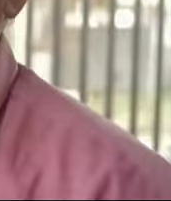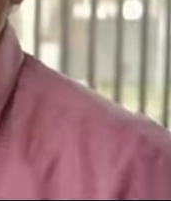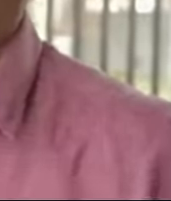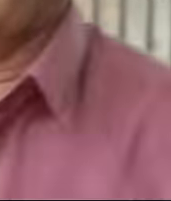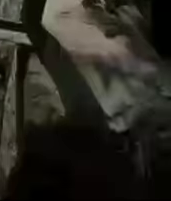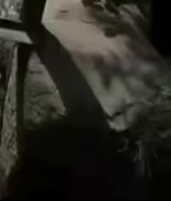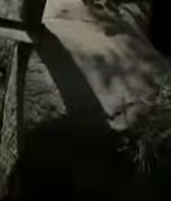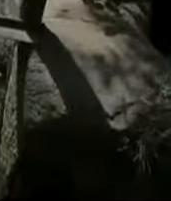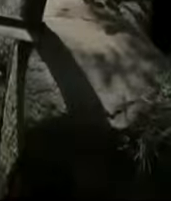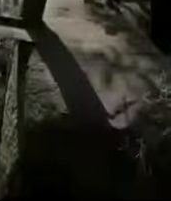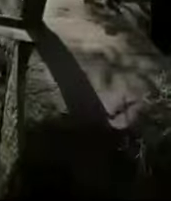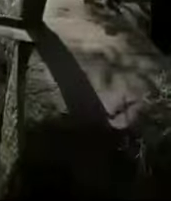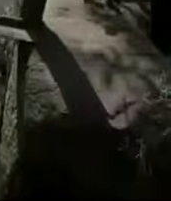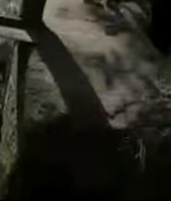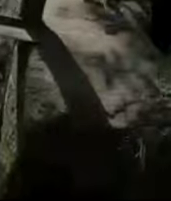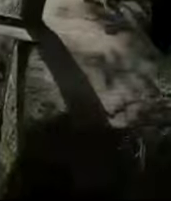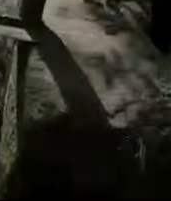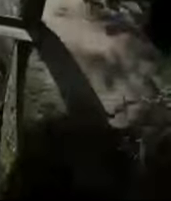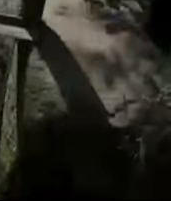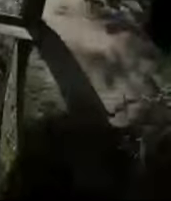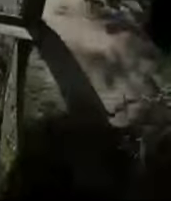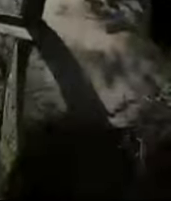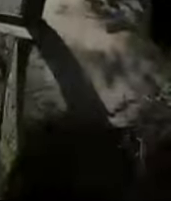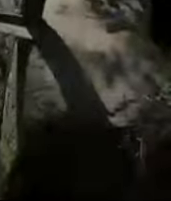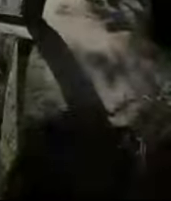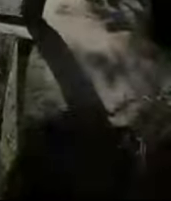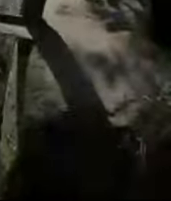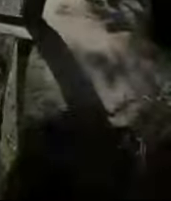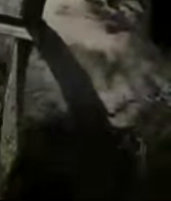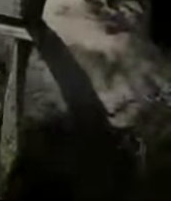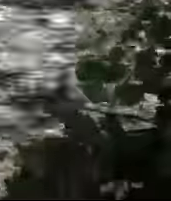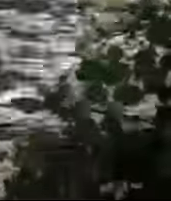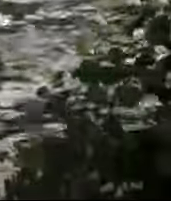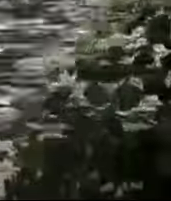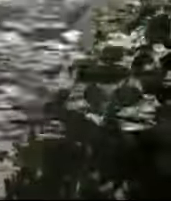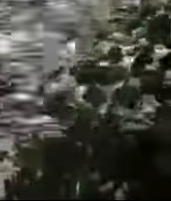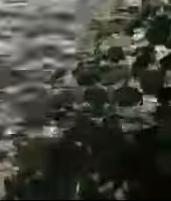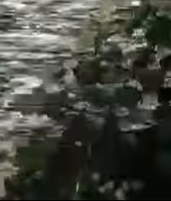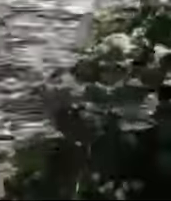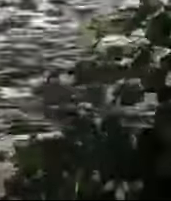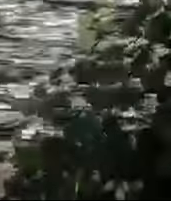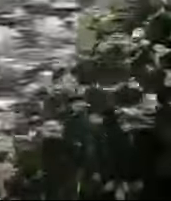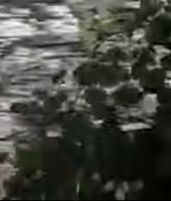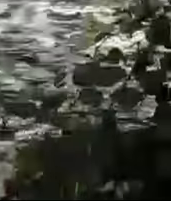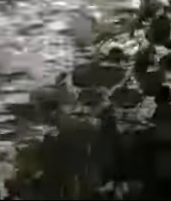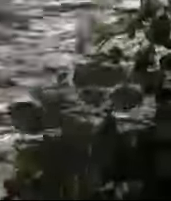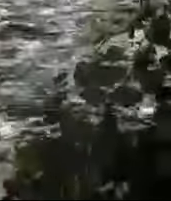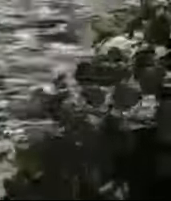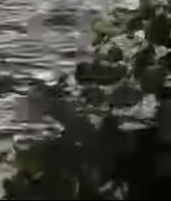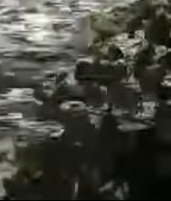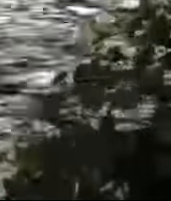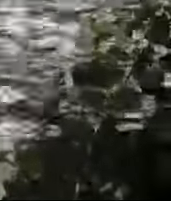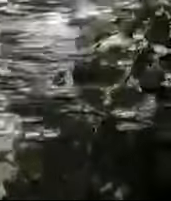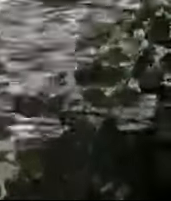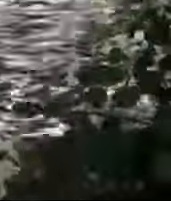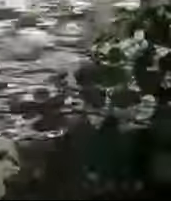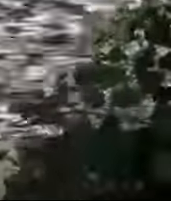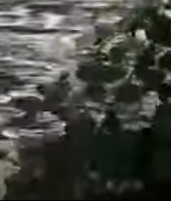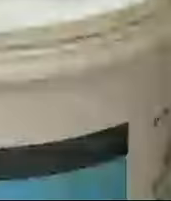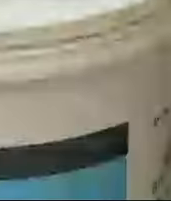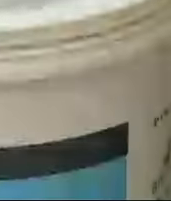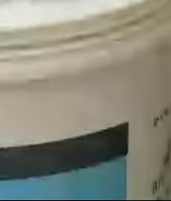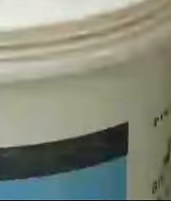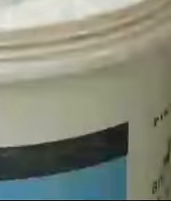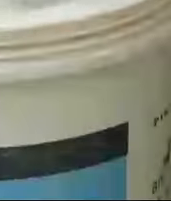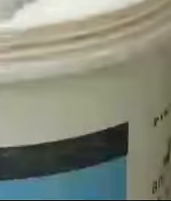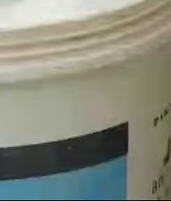al tener que comprar necesariamente agua envasada, sumado al pago de las respectivas boletas, por agua que no se puede beber ni se puede ni siquiera utilizar